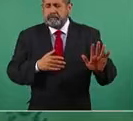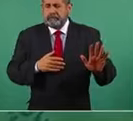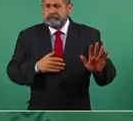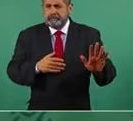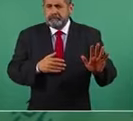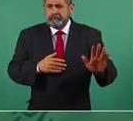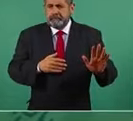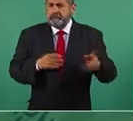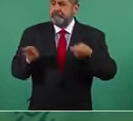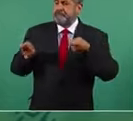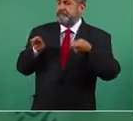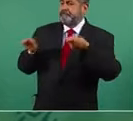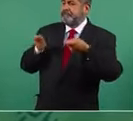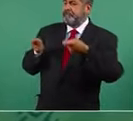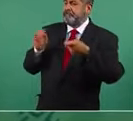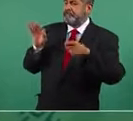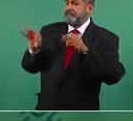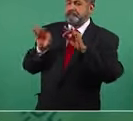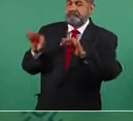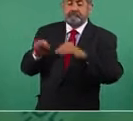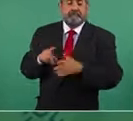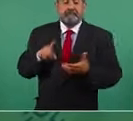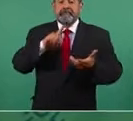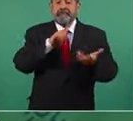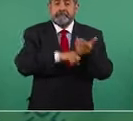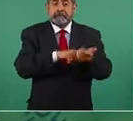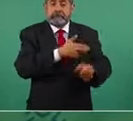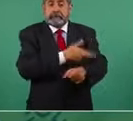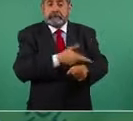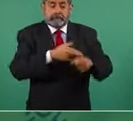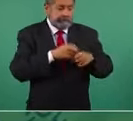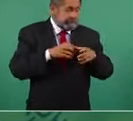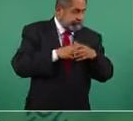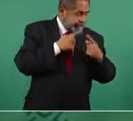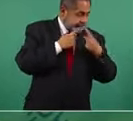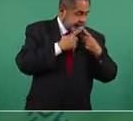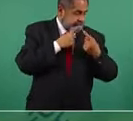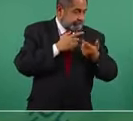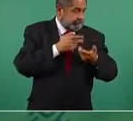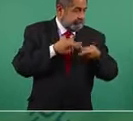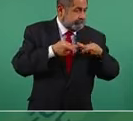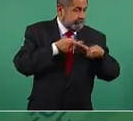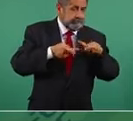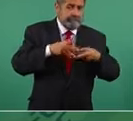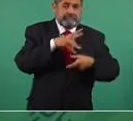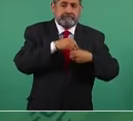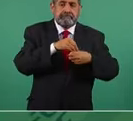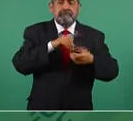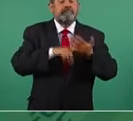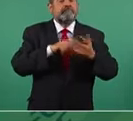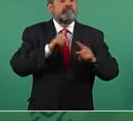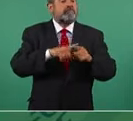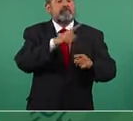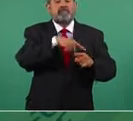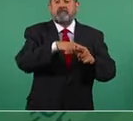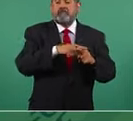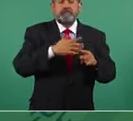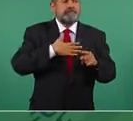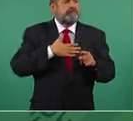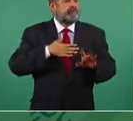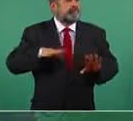la manipulación que orquestan, que llevan a cabo los grupos de intereses